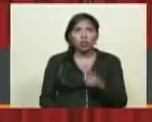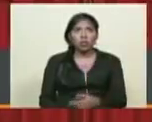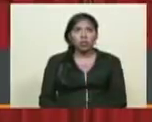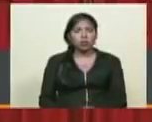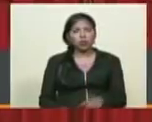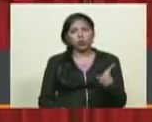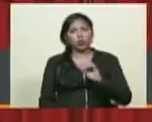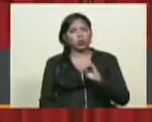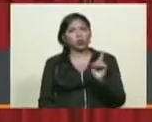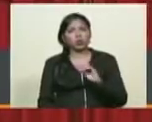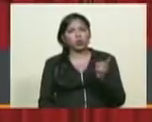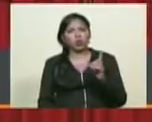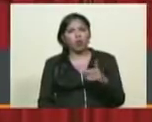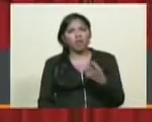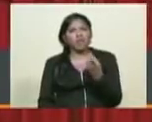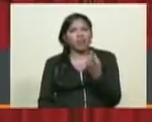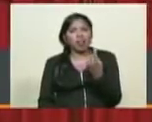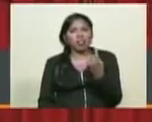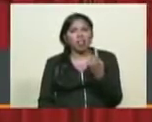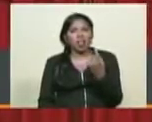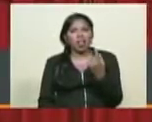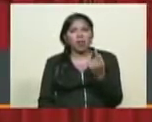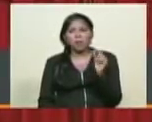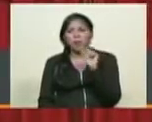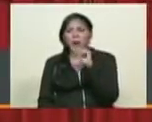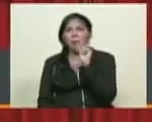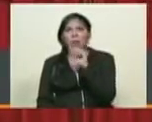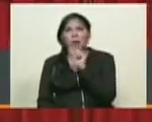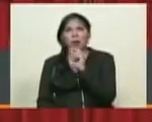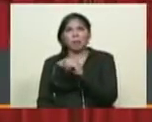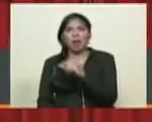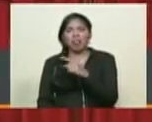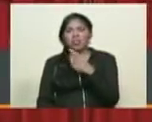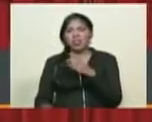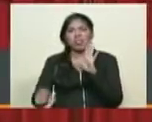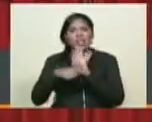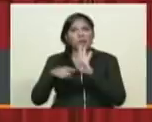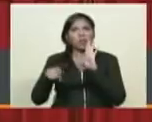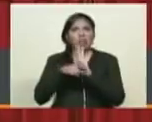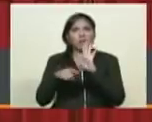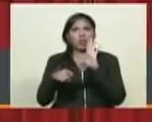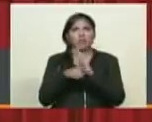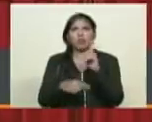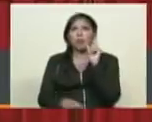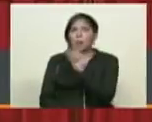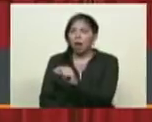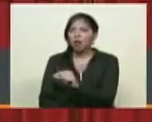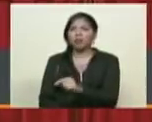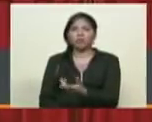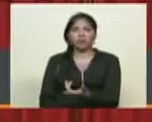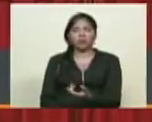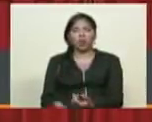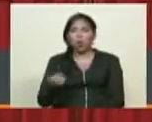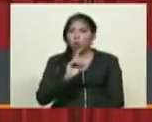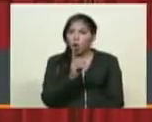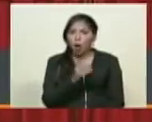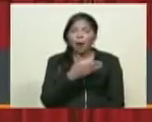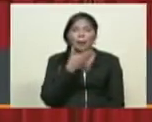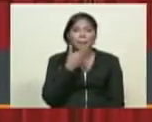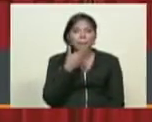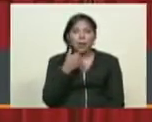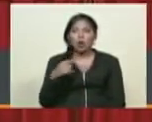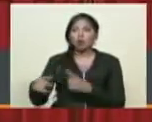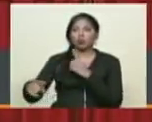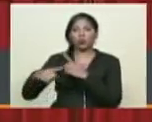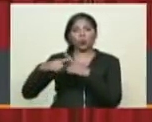atacar al PSUV. Nosotros no vamos a atacar a nadie, no vamos a caer en descalificación de nadie. De nadie, al contrario. Queremos sumar y ojalá